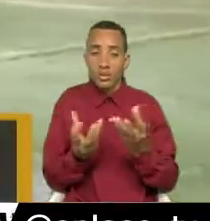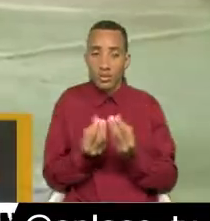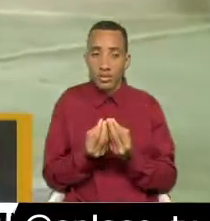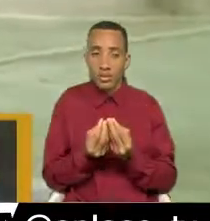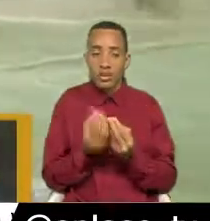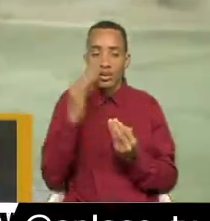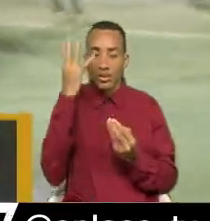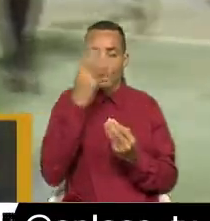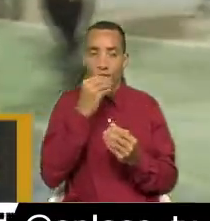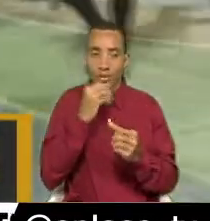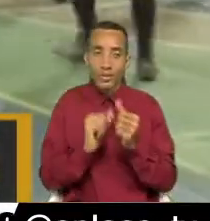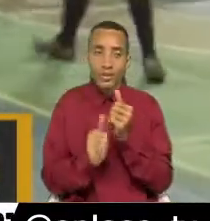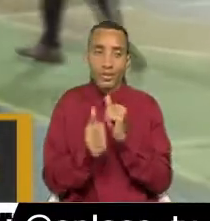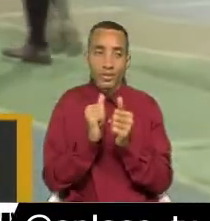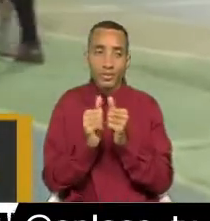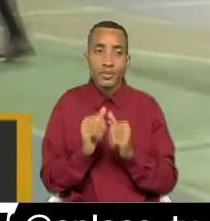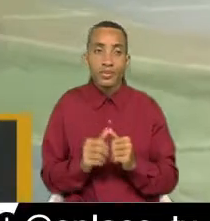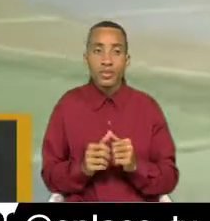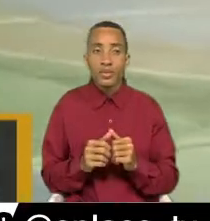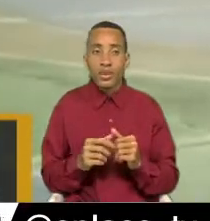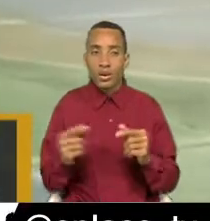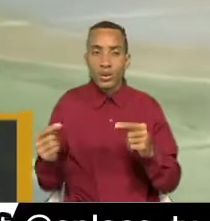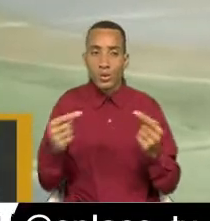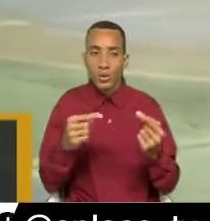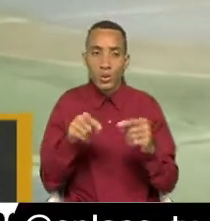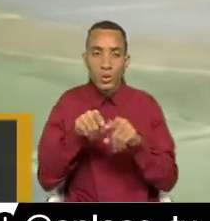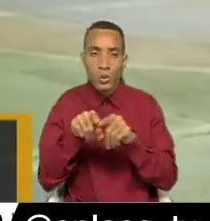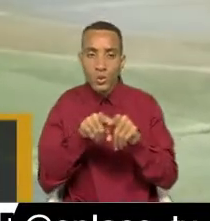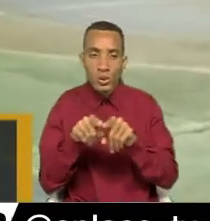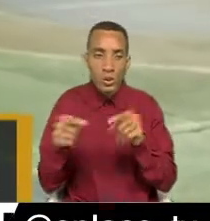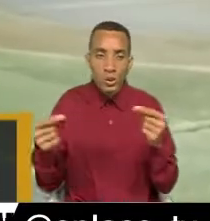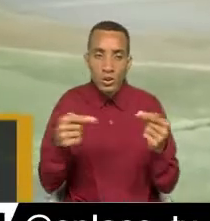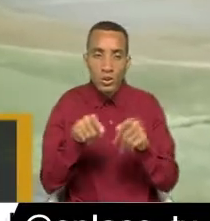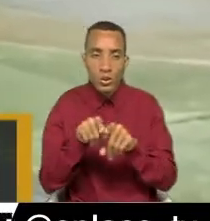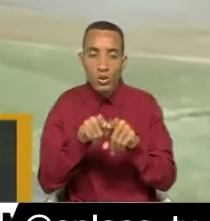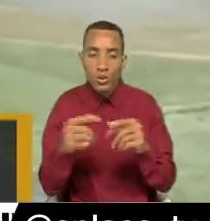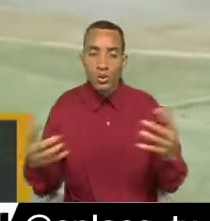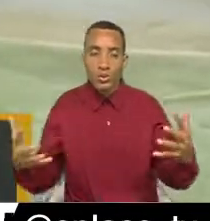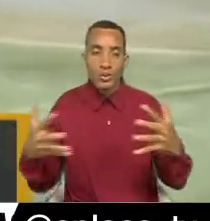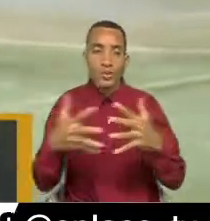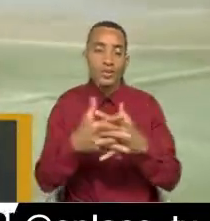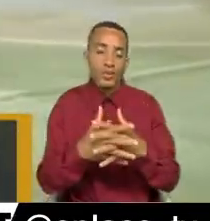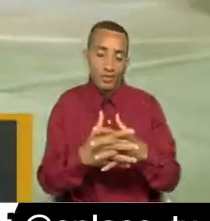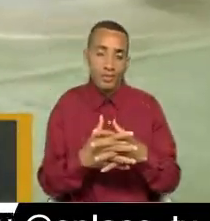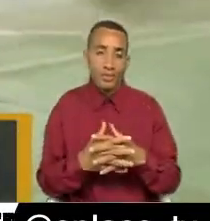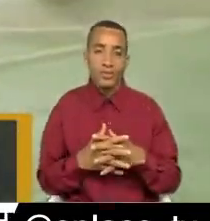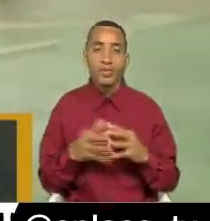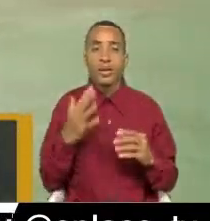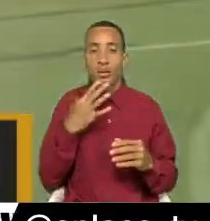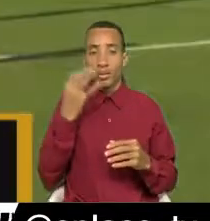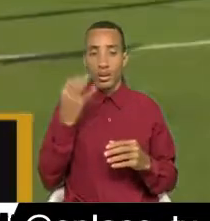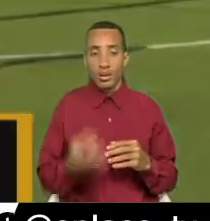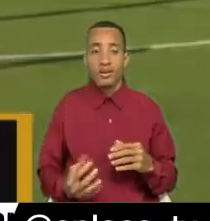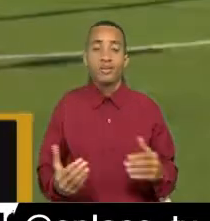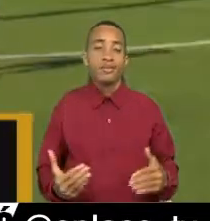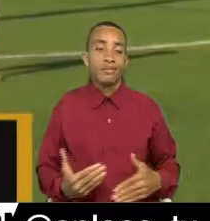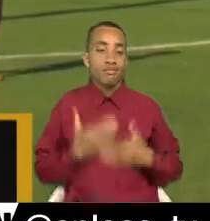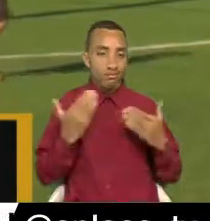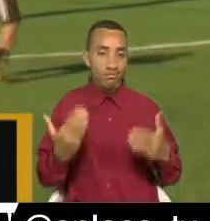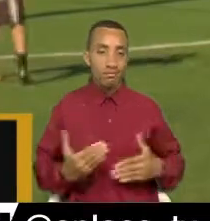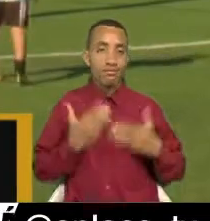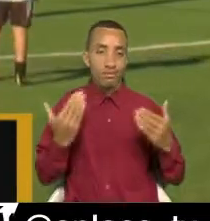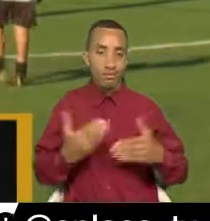deporte. El escenario y la competencia ha servido para que los amantes al deporte se integren. Pues la verdad, pues nos ha traído mucha alegría, nos ha